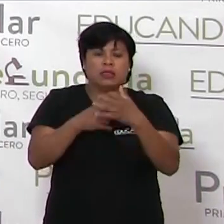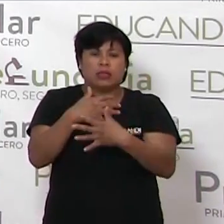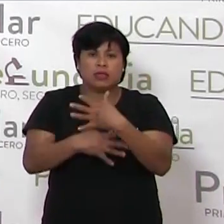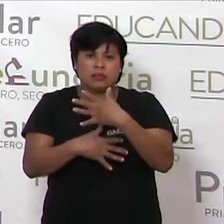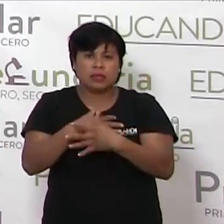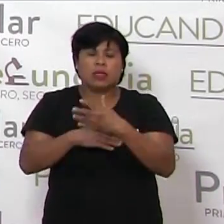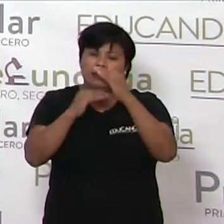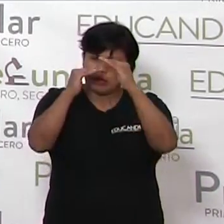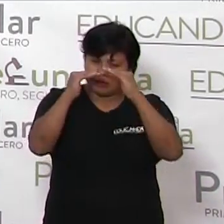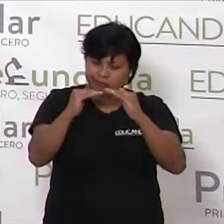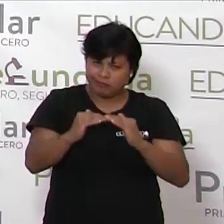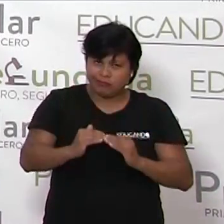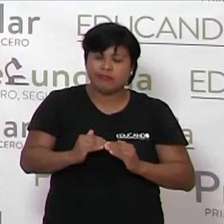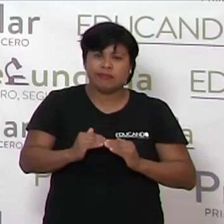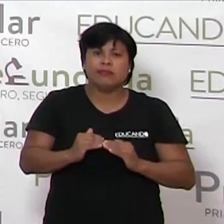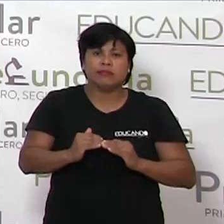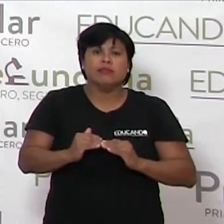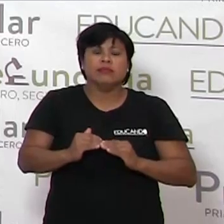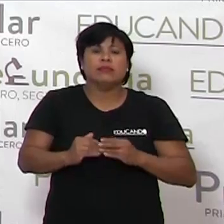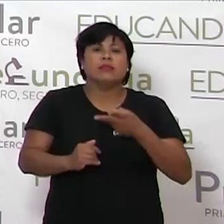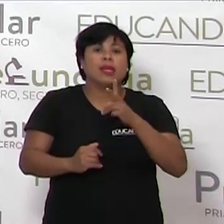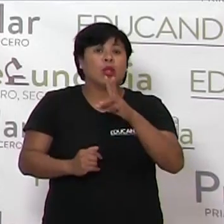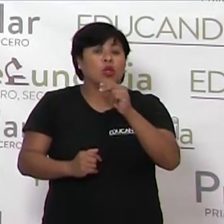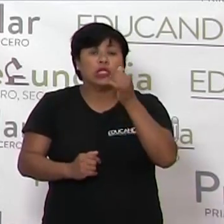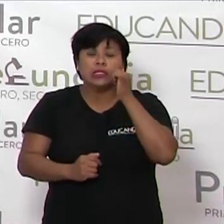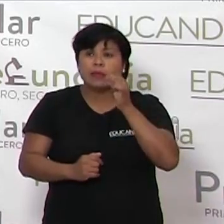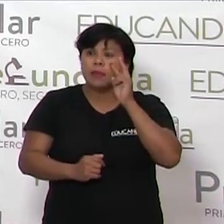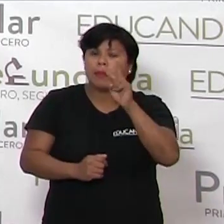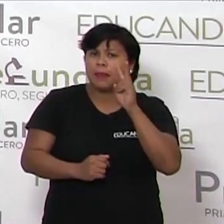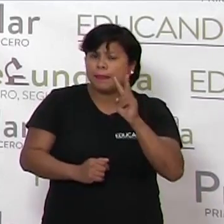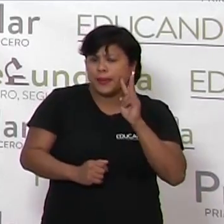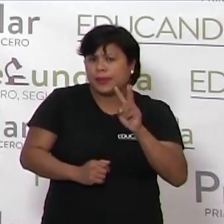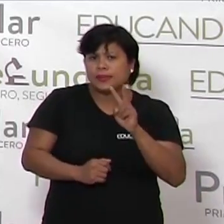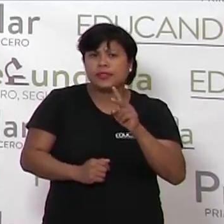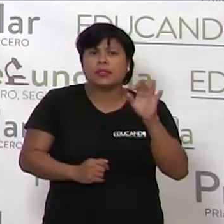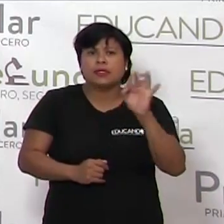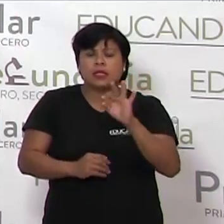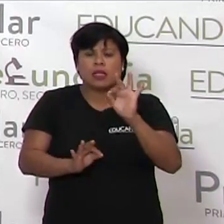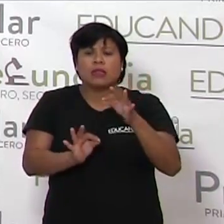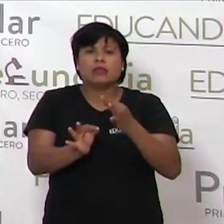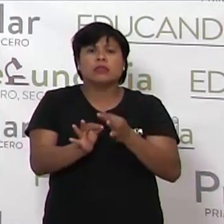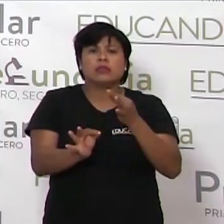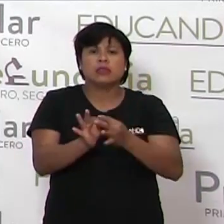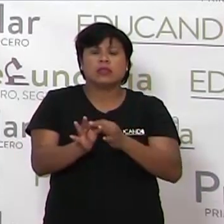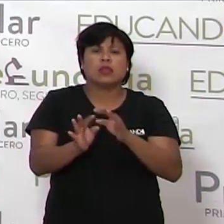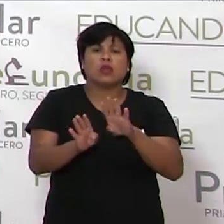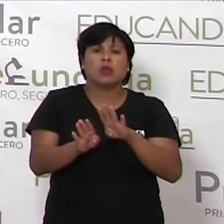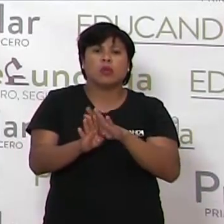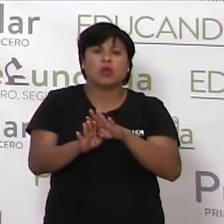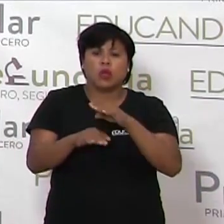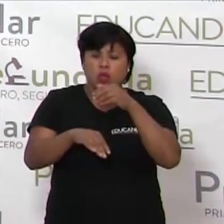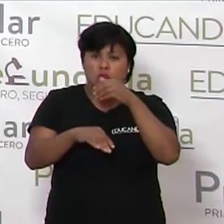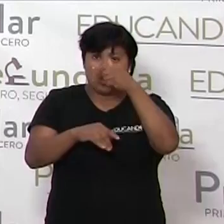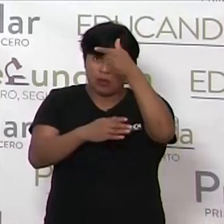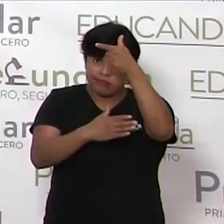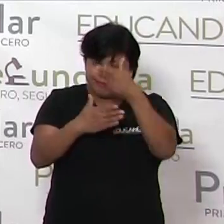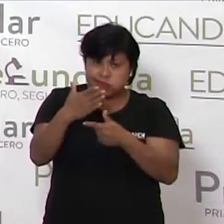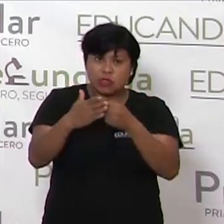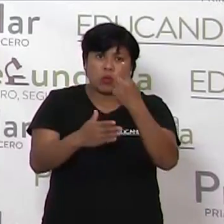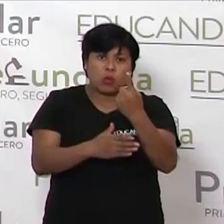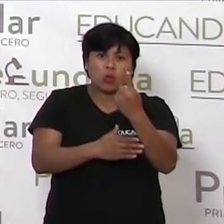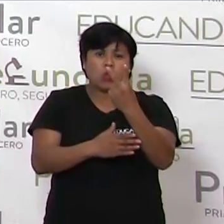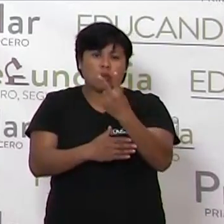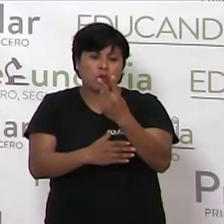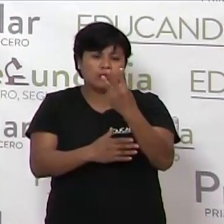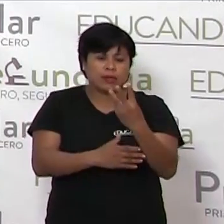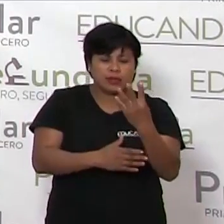tostadas, 15 y así sucesivamente. Pero no siempre encontramos también exactamente así la relación de una,